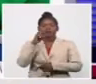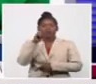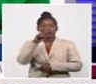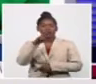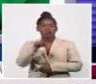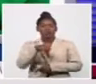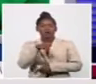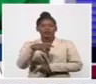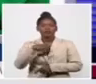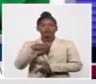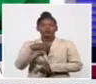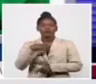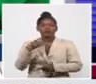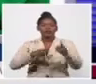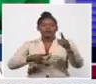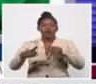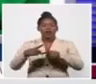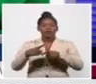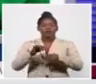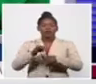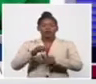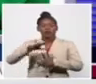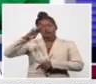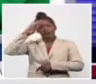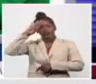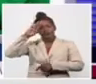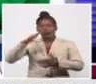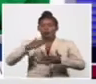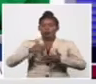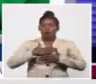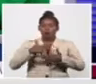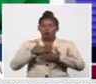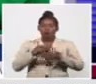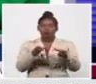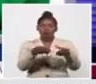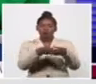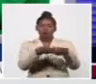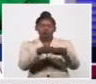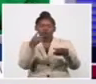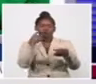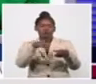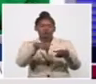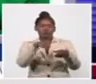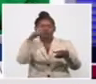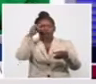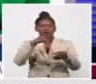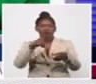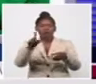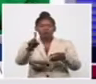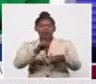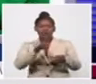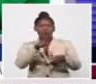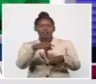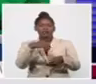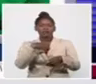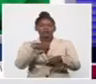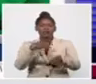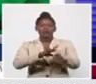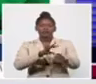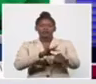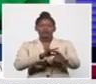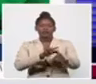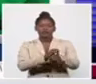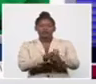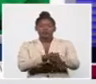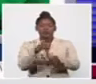No consideramos que sea, hicimos una evaluación también, como consecuencia de que el virus sea más virulento,